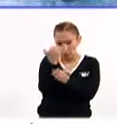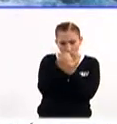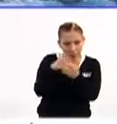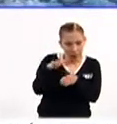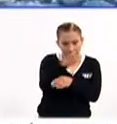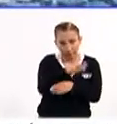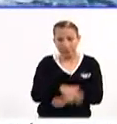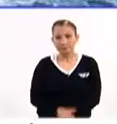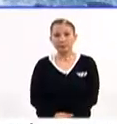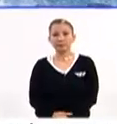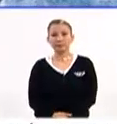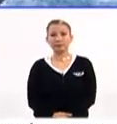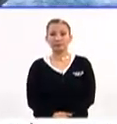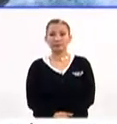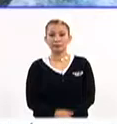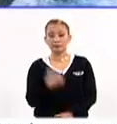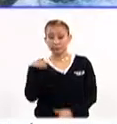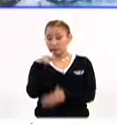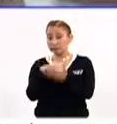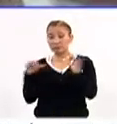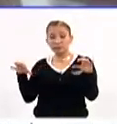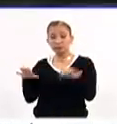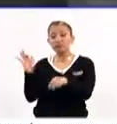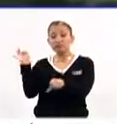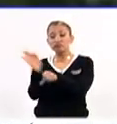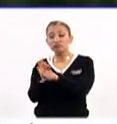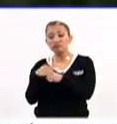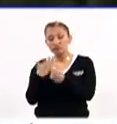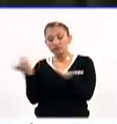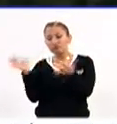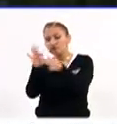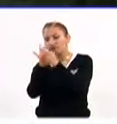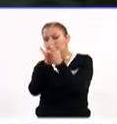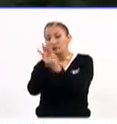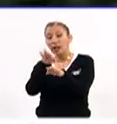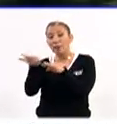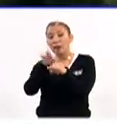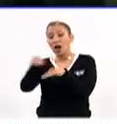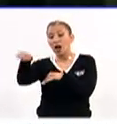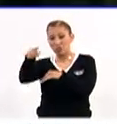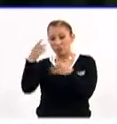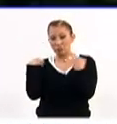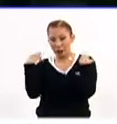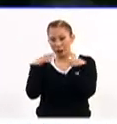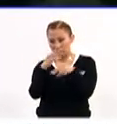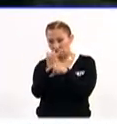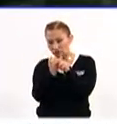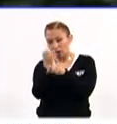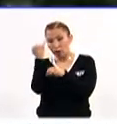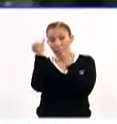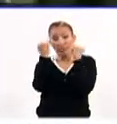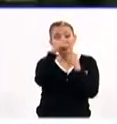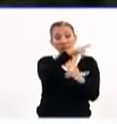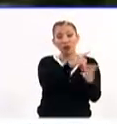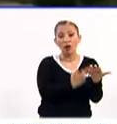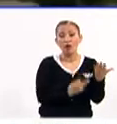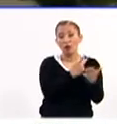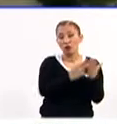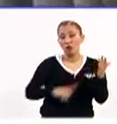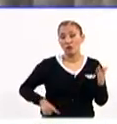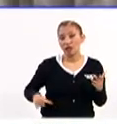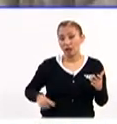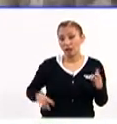Ciudad. Un espacio para fortalecer y articular el trabajo de los académicos con las iniciativas